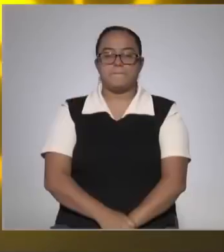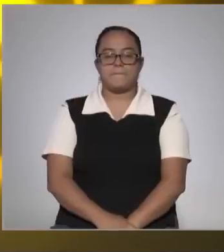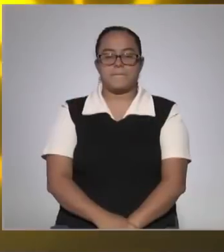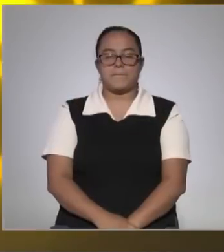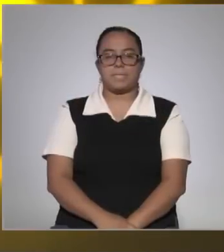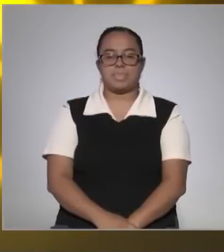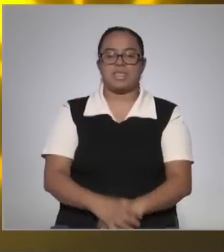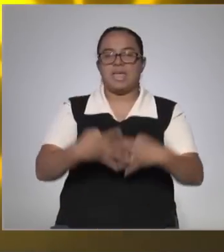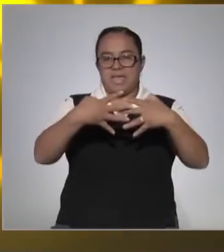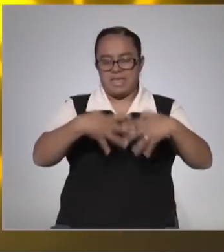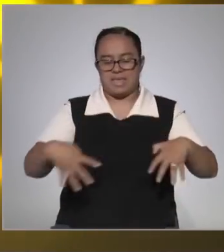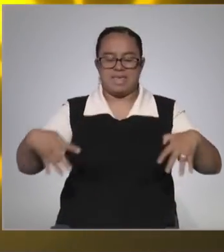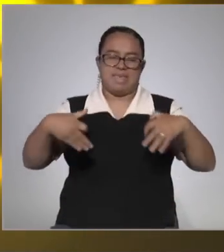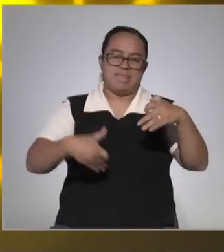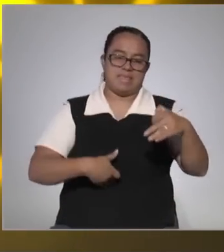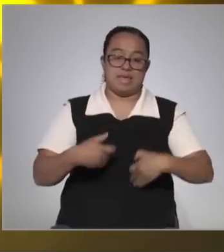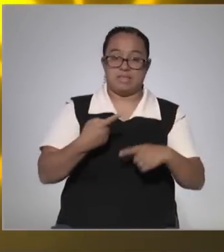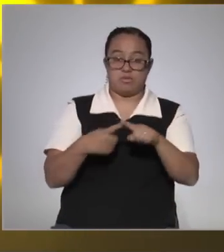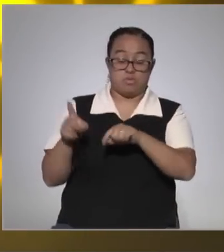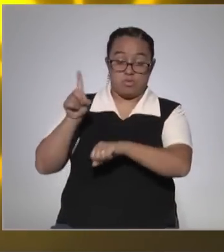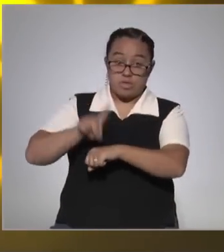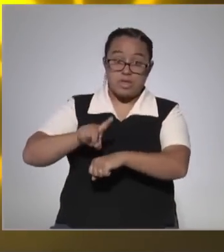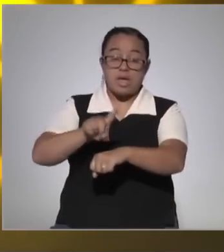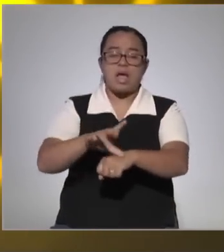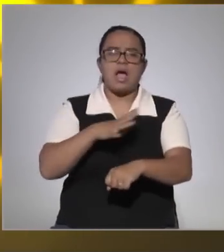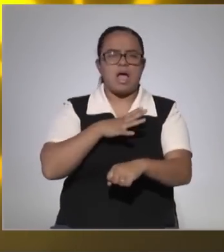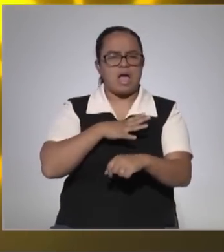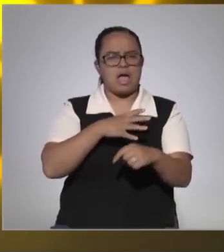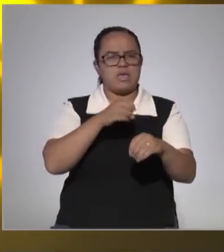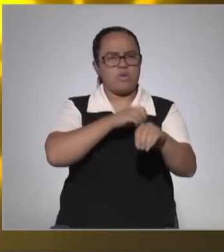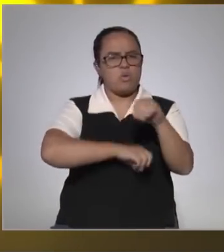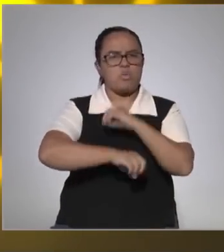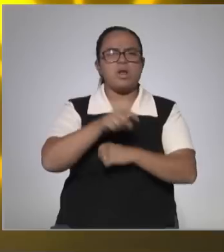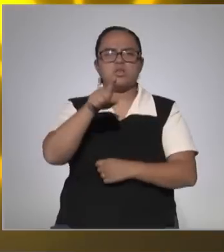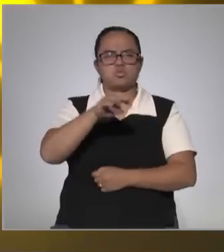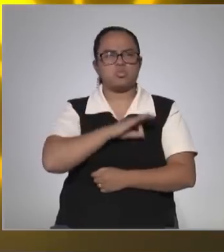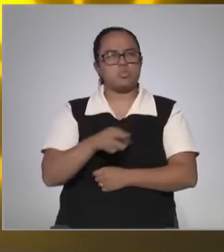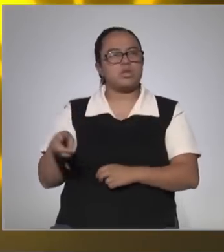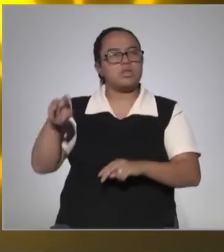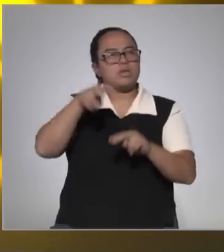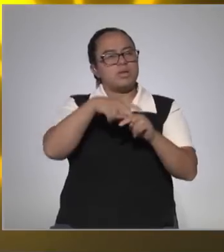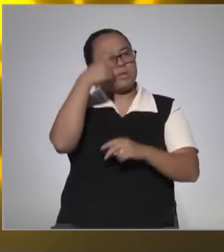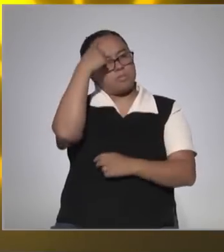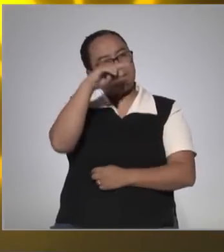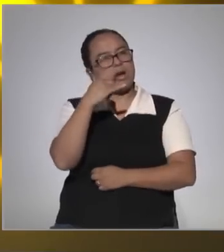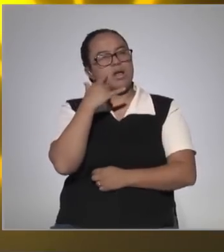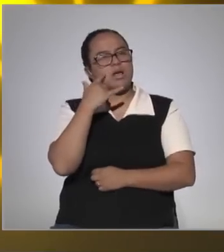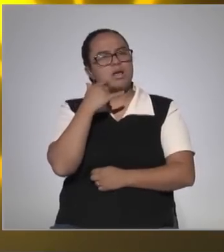Entre tablas y telones diariamente suceden obras donde tú puedes ser el personaje principal, pero la única